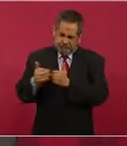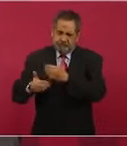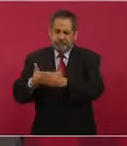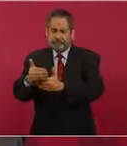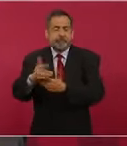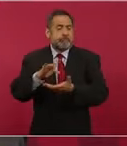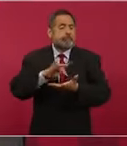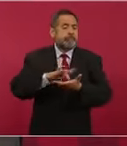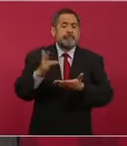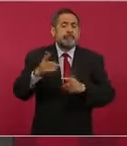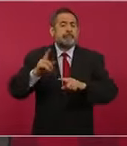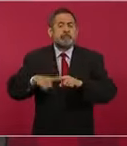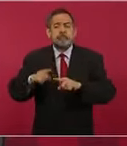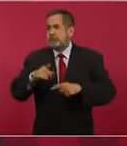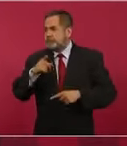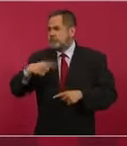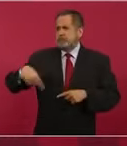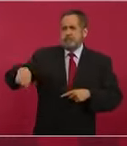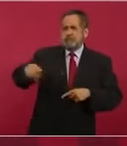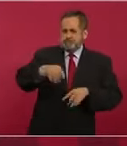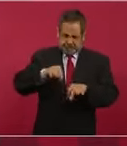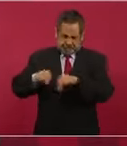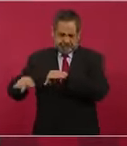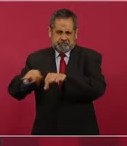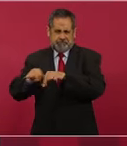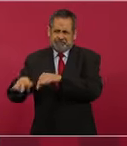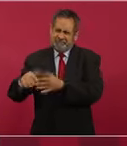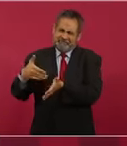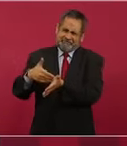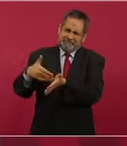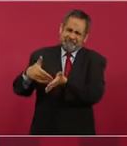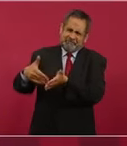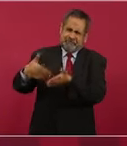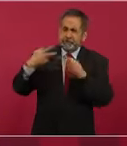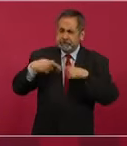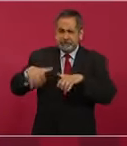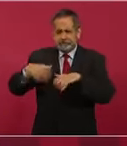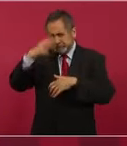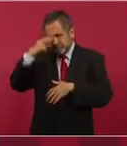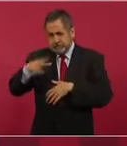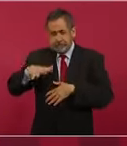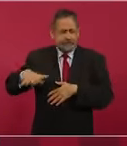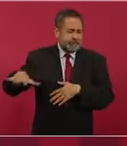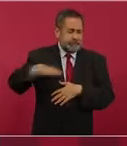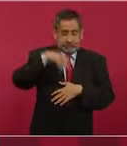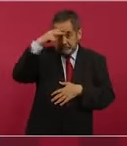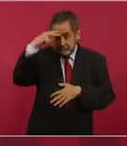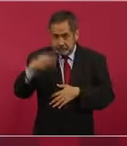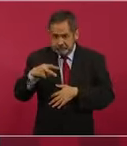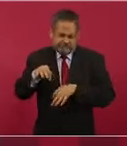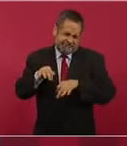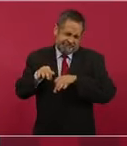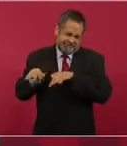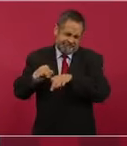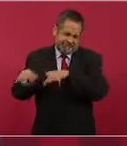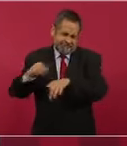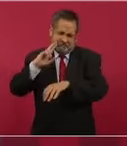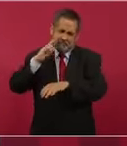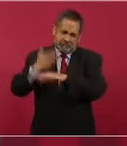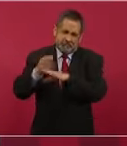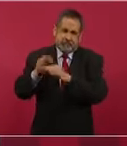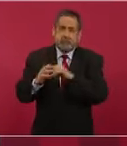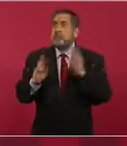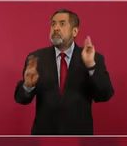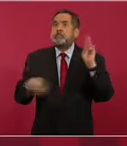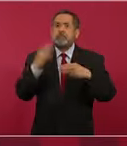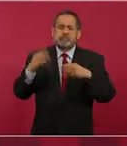el trabajo de millones de mexicanos. El pueblo de México es muy trabajador, es de los pueblos más trabajadores del